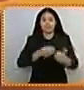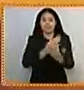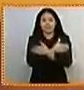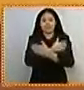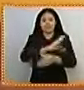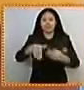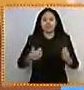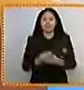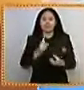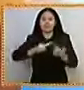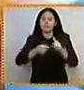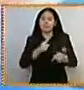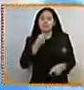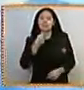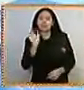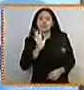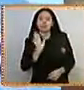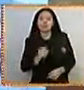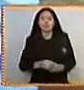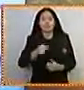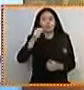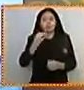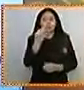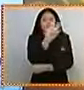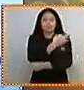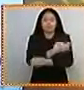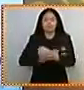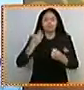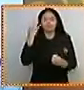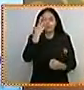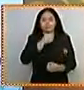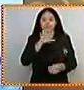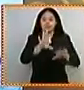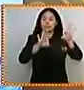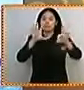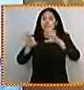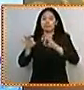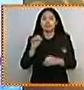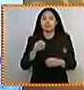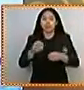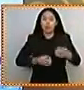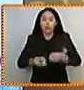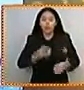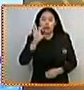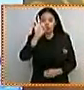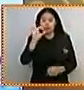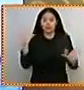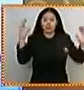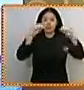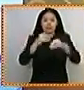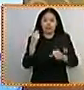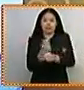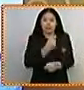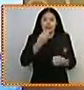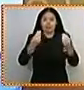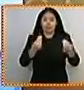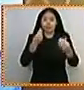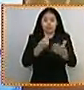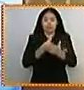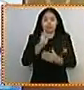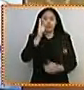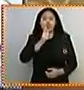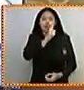Felicidades. Amigos, me despido en esta linda tarde invitándolos al sorteo de las 9 de la noche para que seguir ganando mucho dinero.